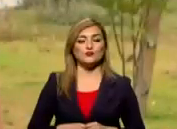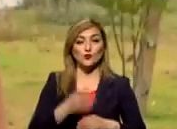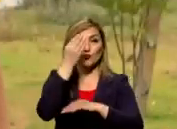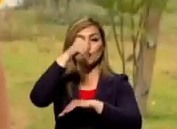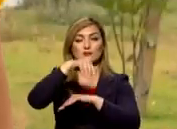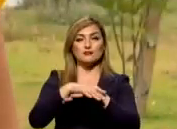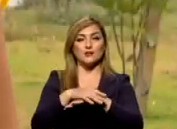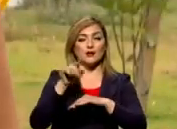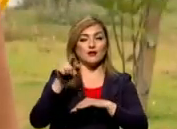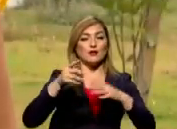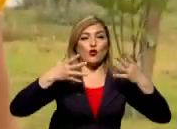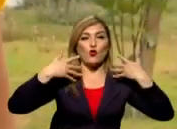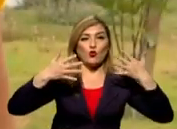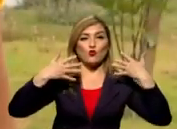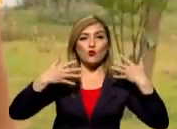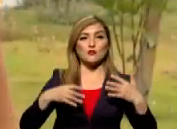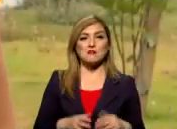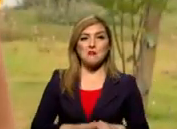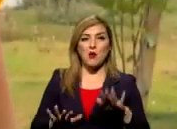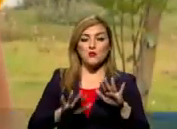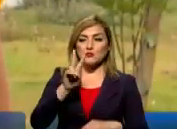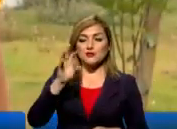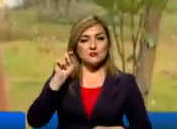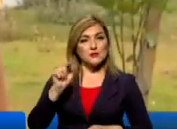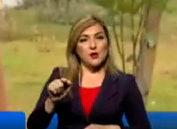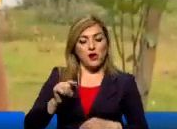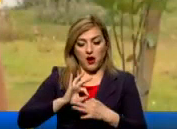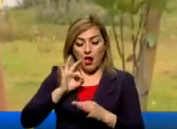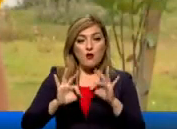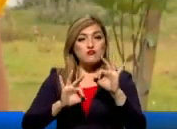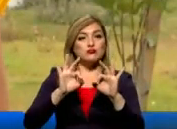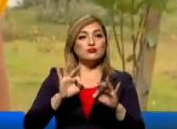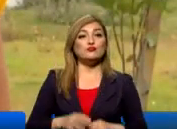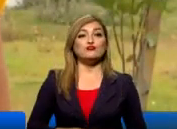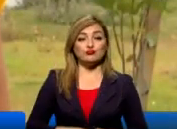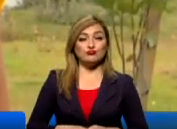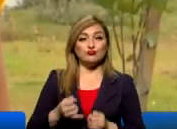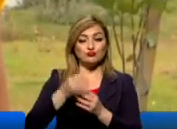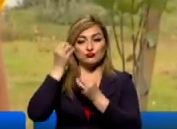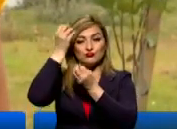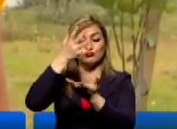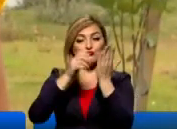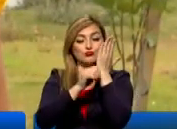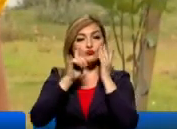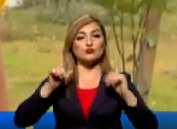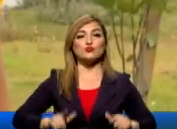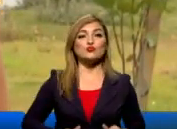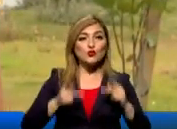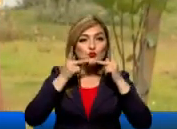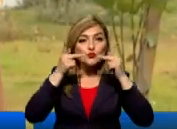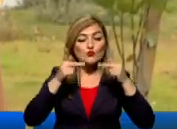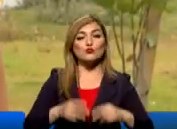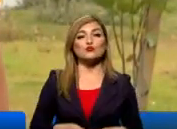Guayaquil, la ciudad, está muy cerca de llegar a los 20.000 contagios. Esto según el último informe del Ministerio de Salud